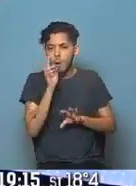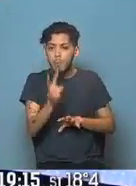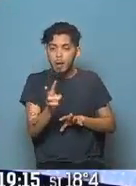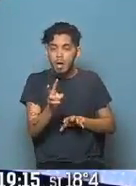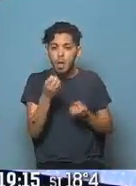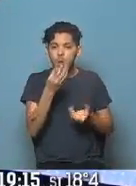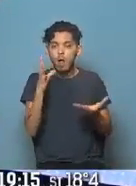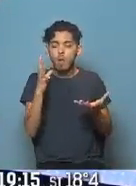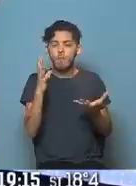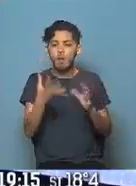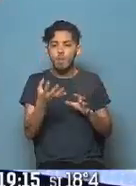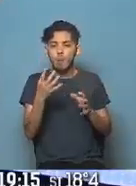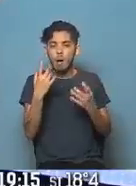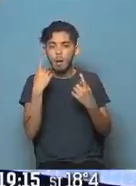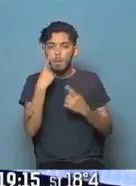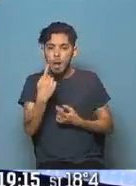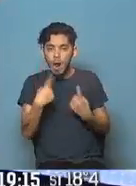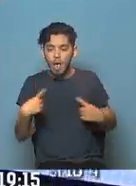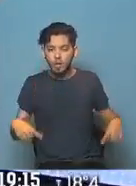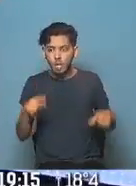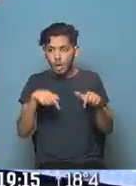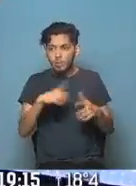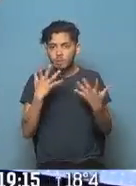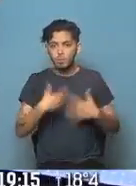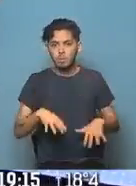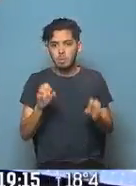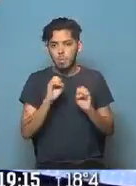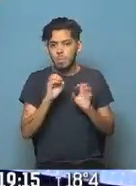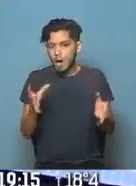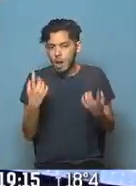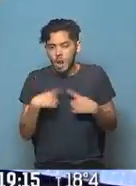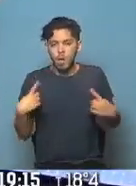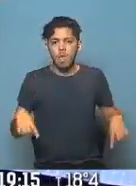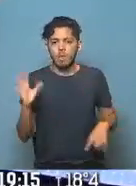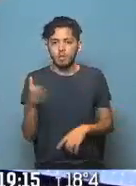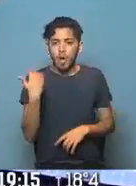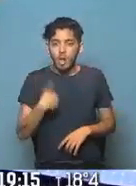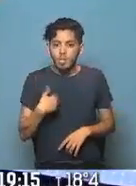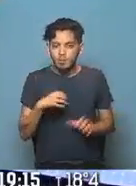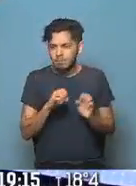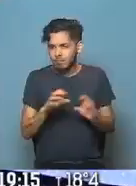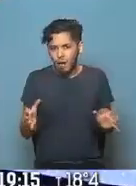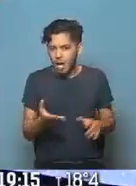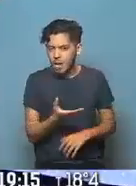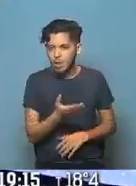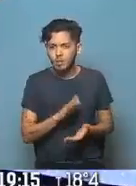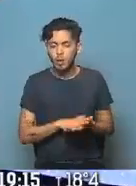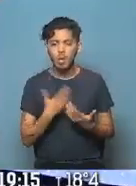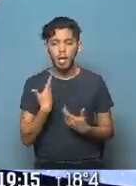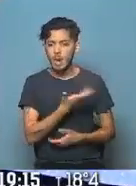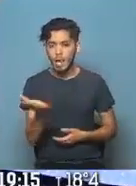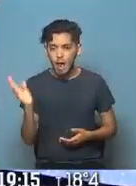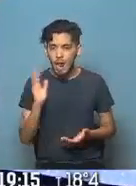punto de vista, para nosotros este es un presupuesto que no le trae buenas noticias a los argentinos, es malo en términos